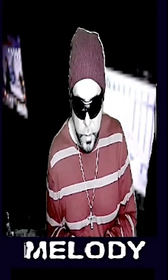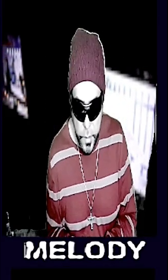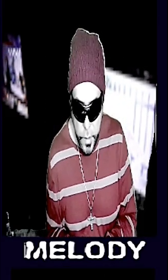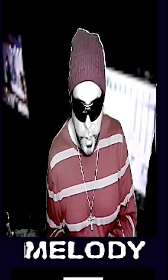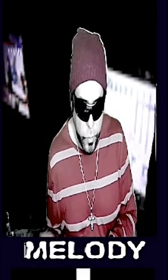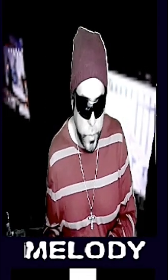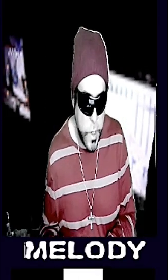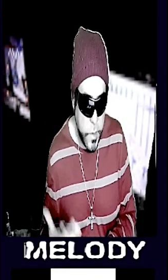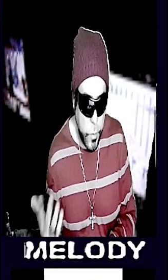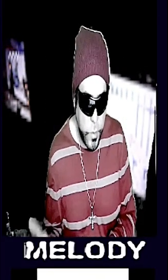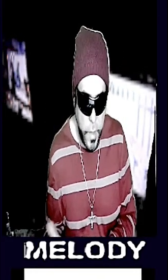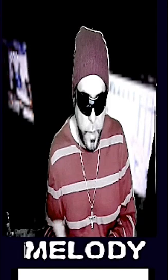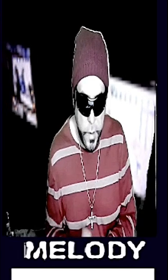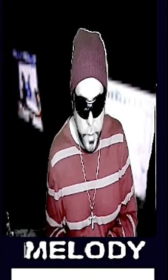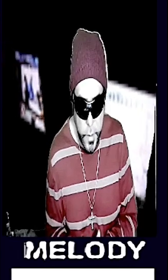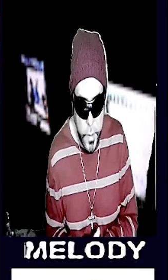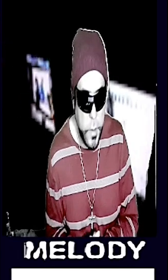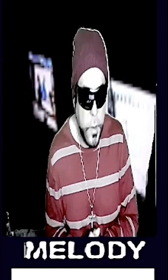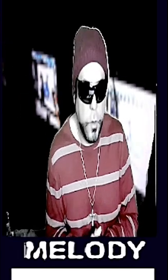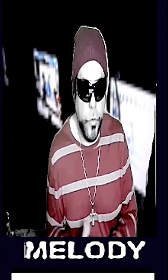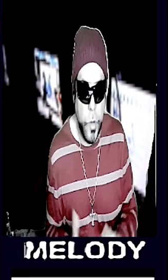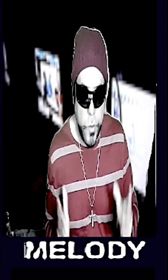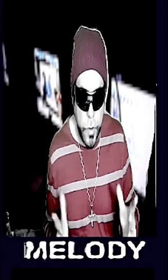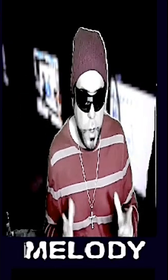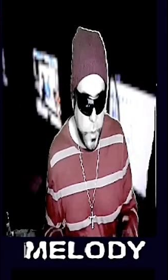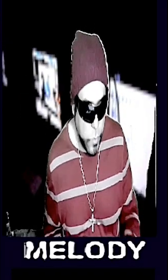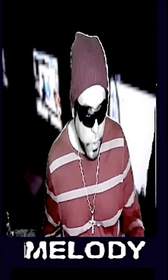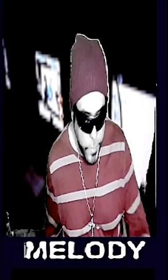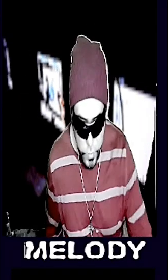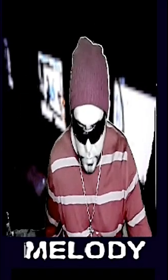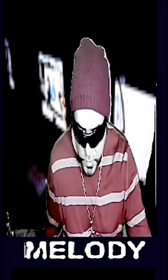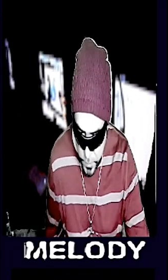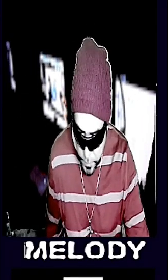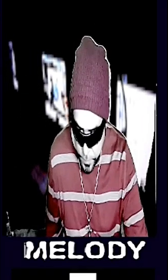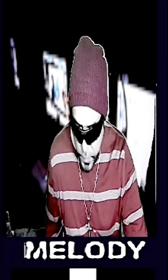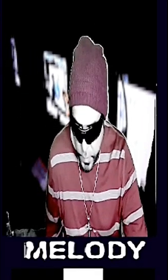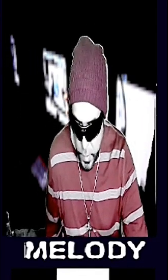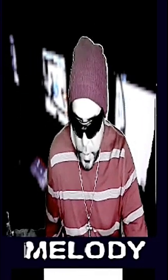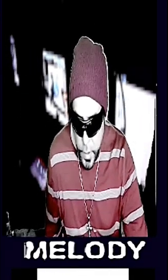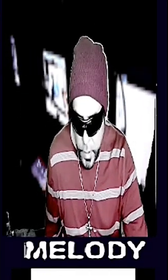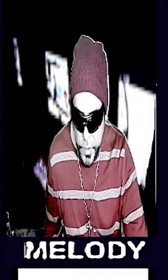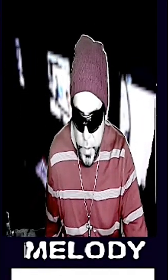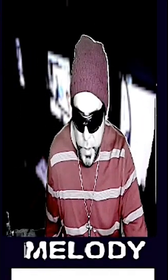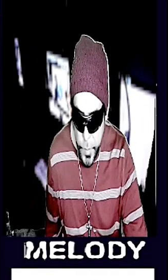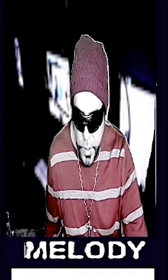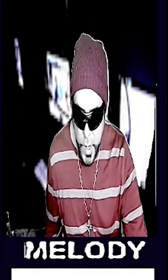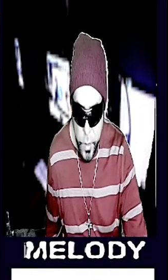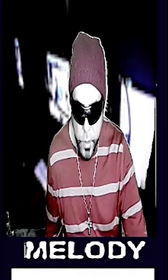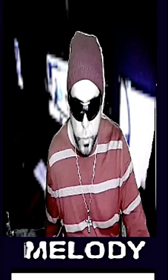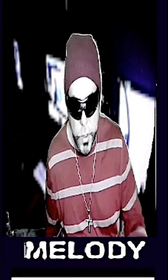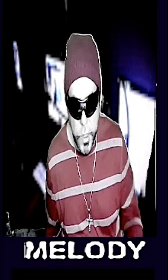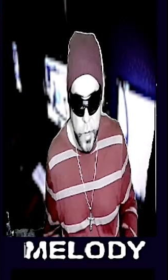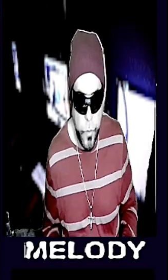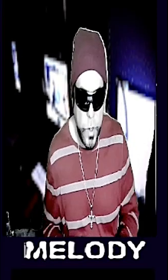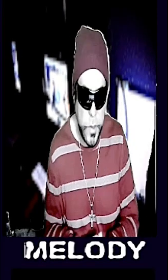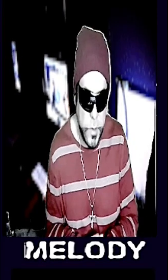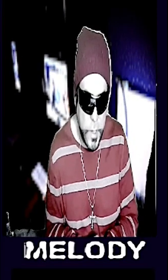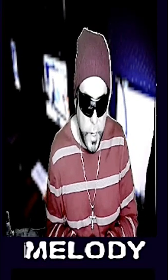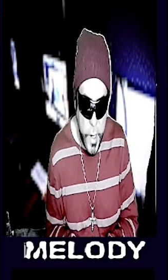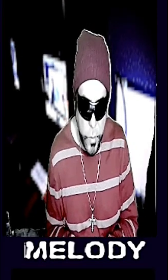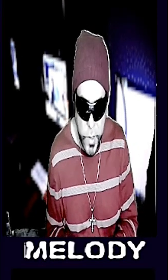votada a votar Y ser votada la lectura El presidente mexicano